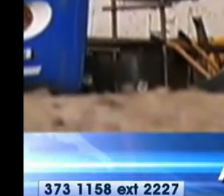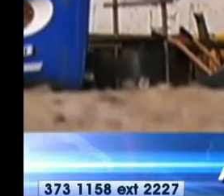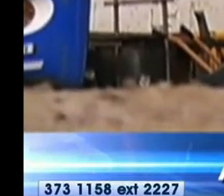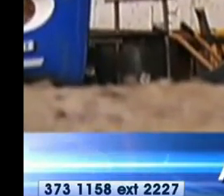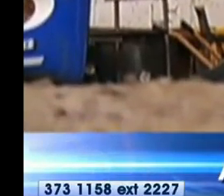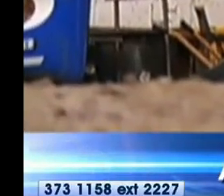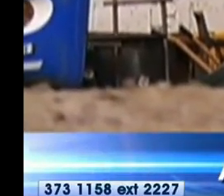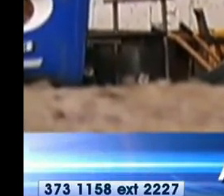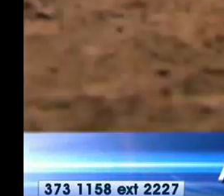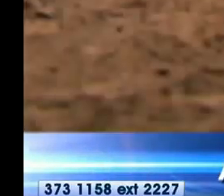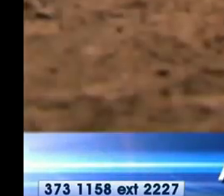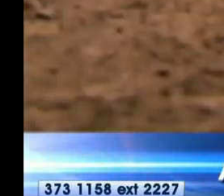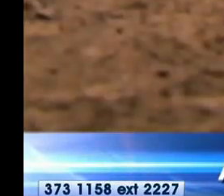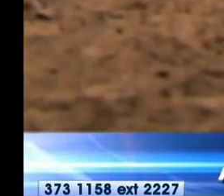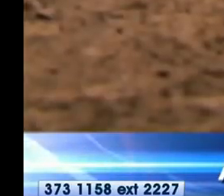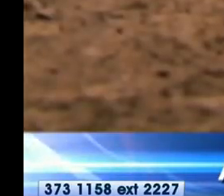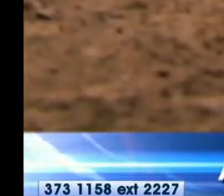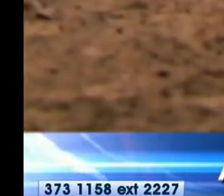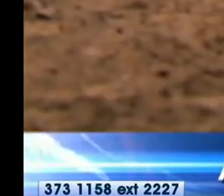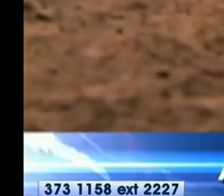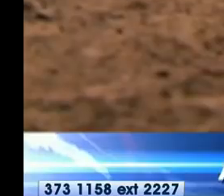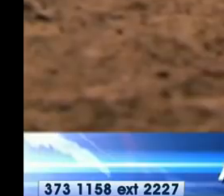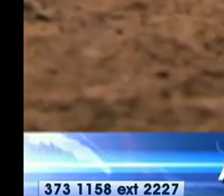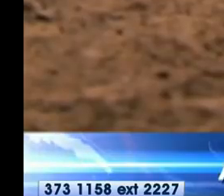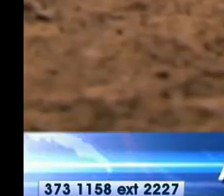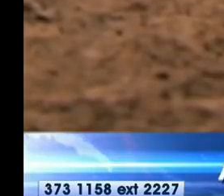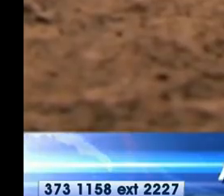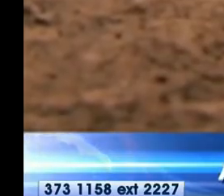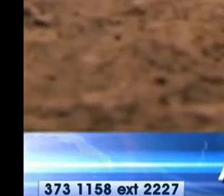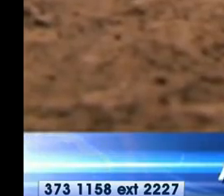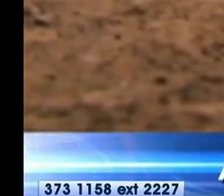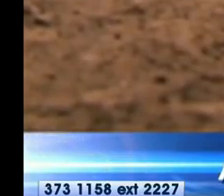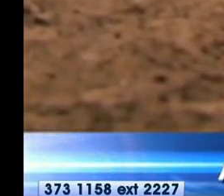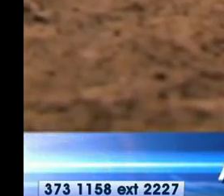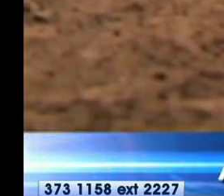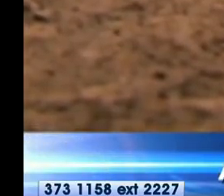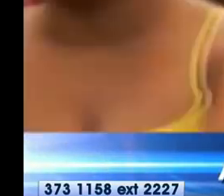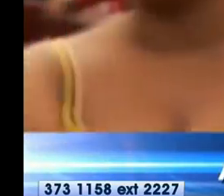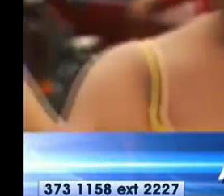la entrada de la 8, al noroeste de Guayaquil.